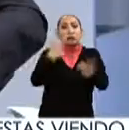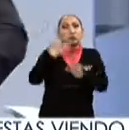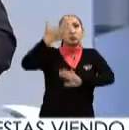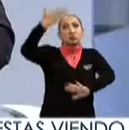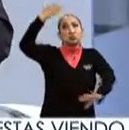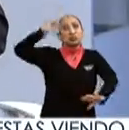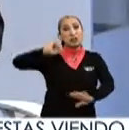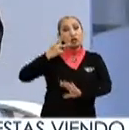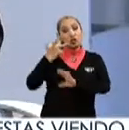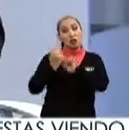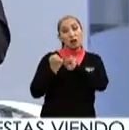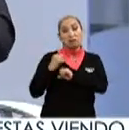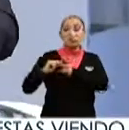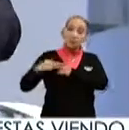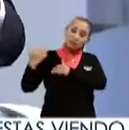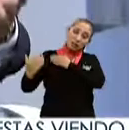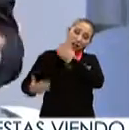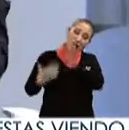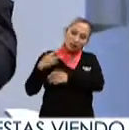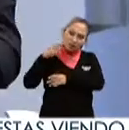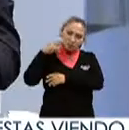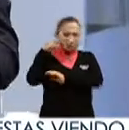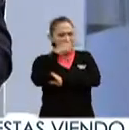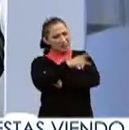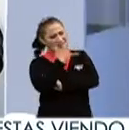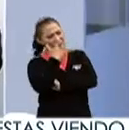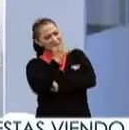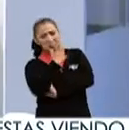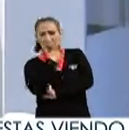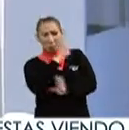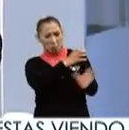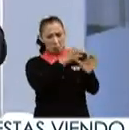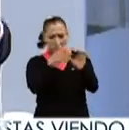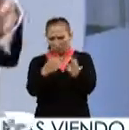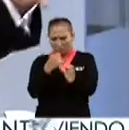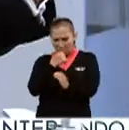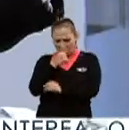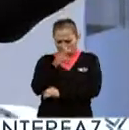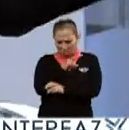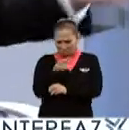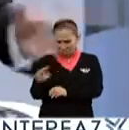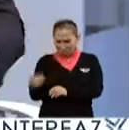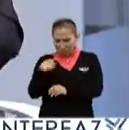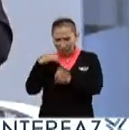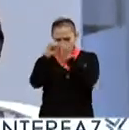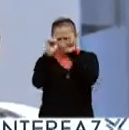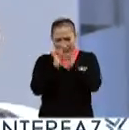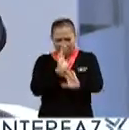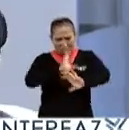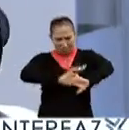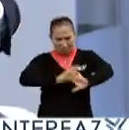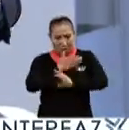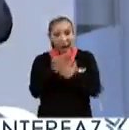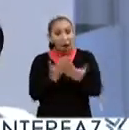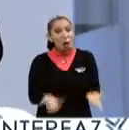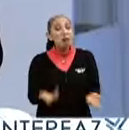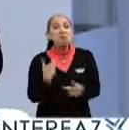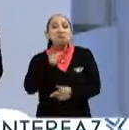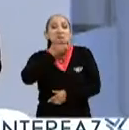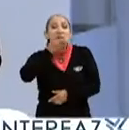hace 28 años, cuando de pronto se veía raro que niños estuvieran en una sala de conciertos. Ahora, imagínense